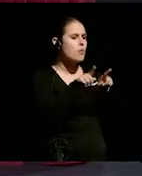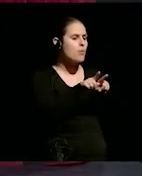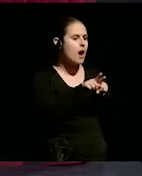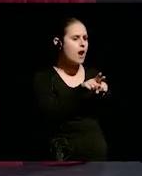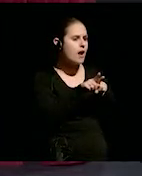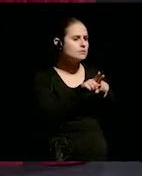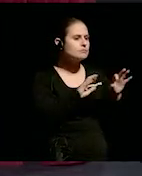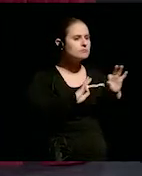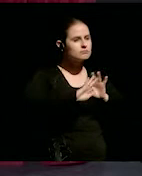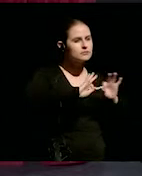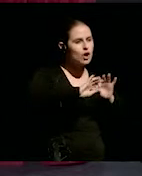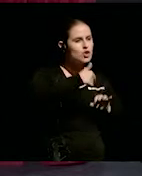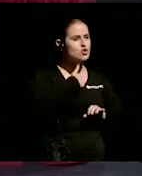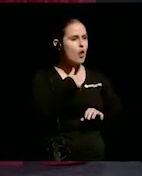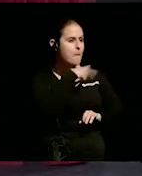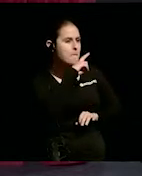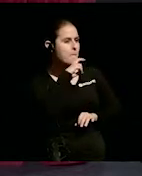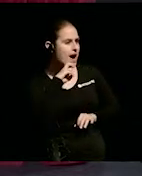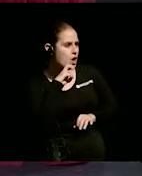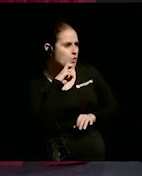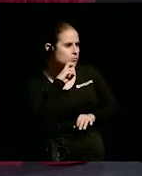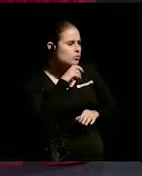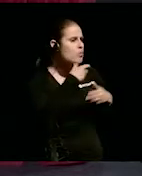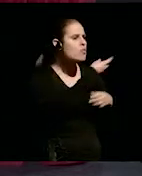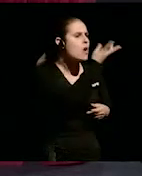denominado ¿Cuánto valgo yo o qué valgo yo?